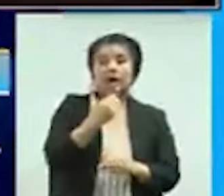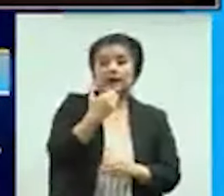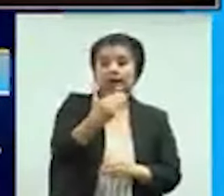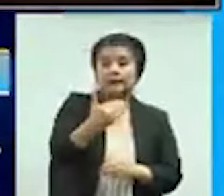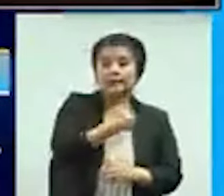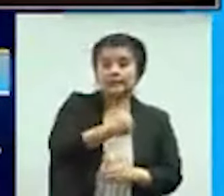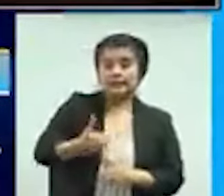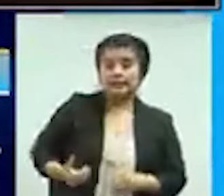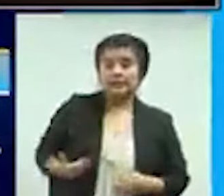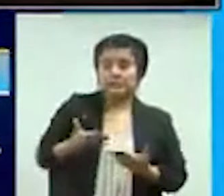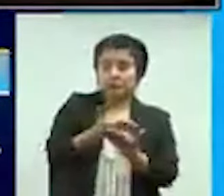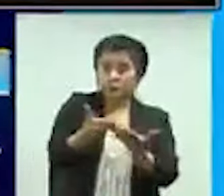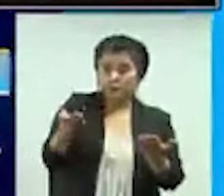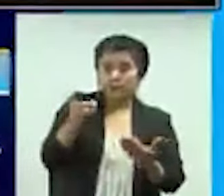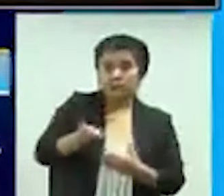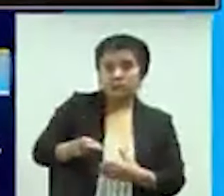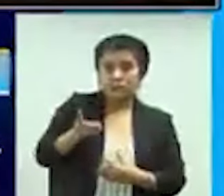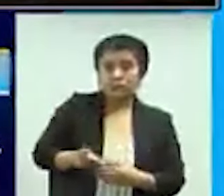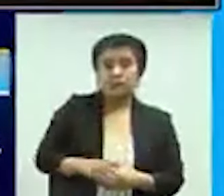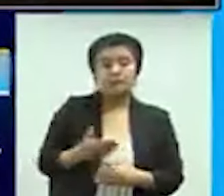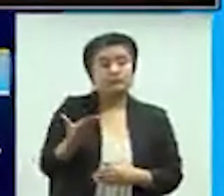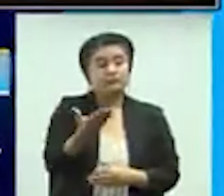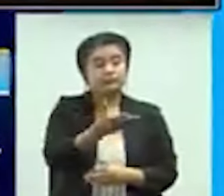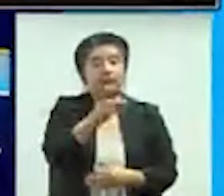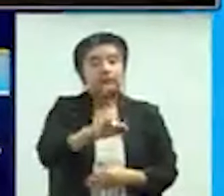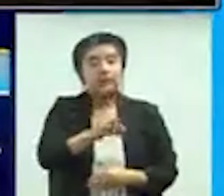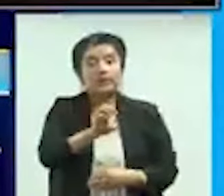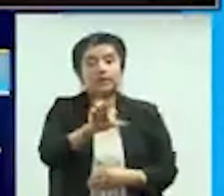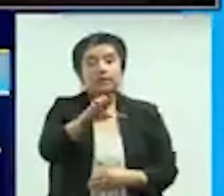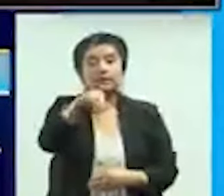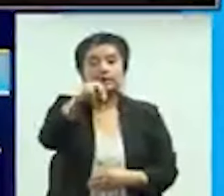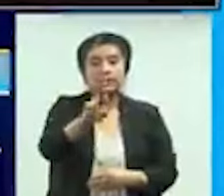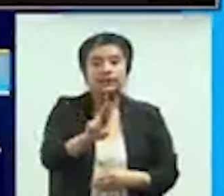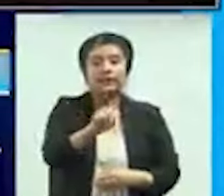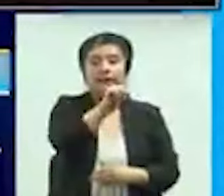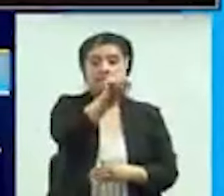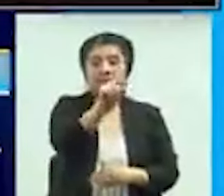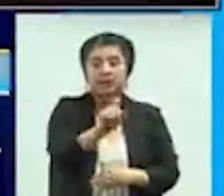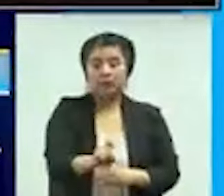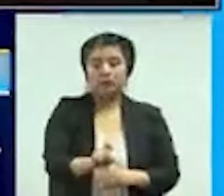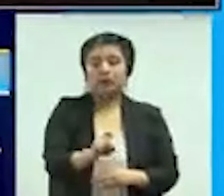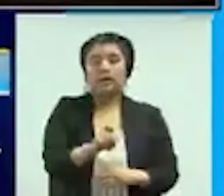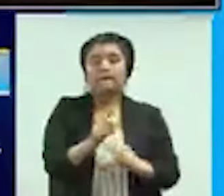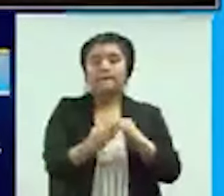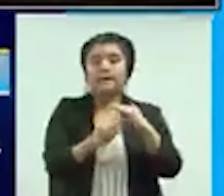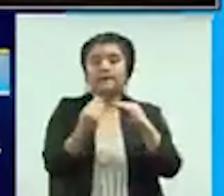pleno. Tiene la palabra el diputado Elmer Palencia para formular la siguiente pregunta básica.